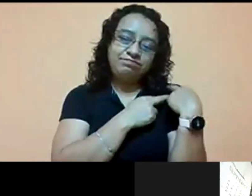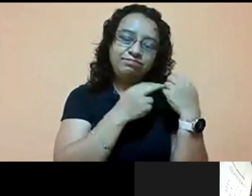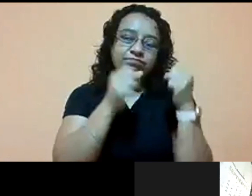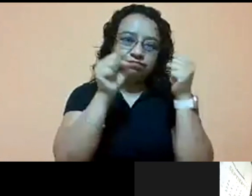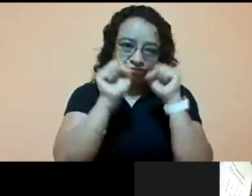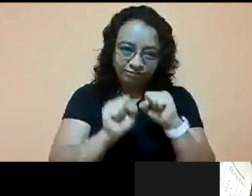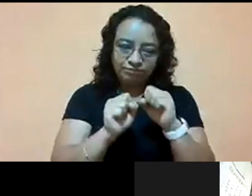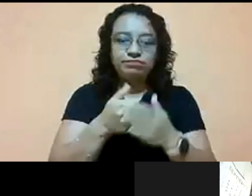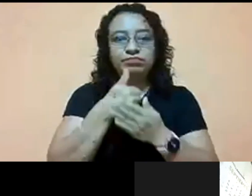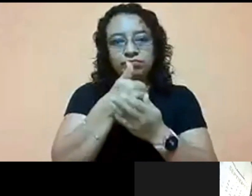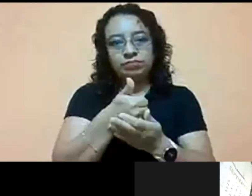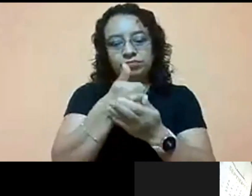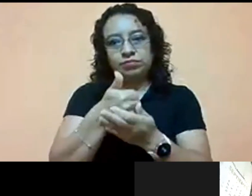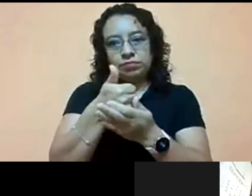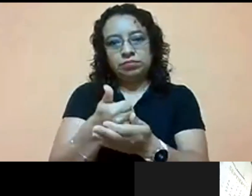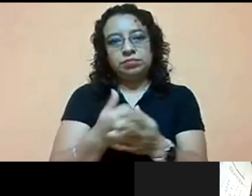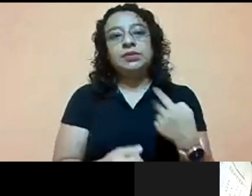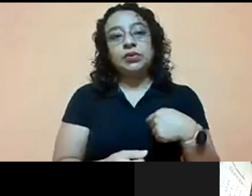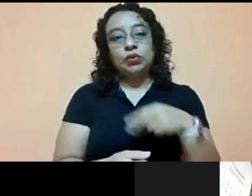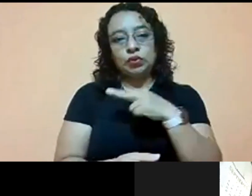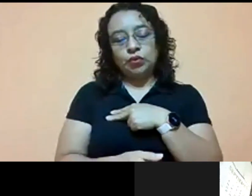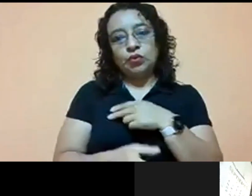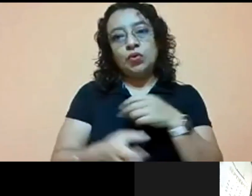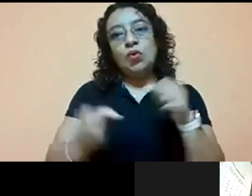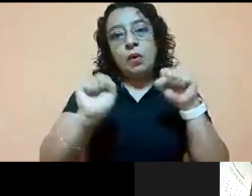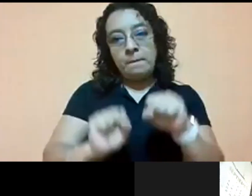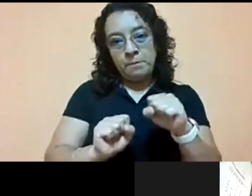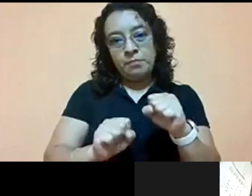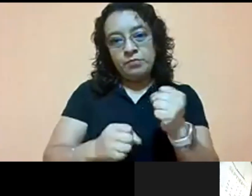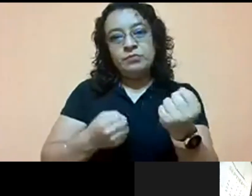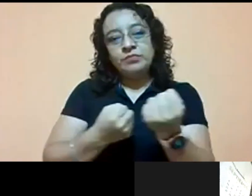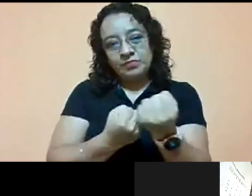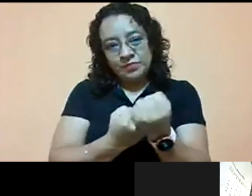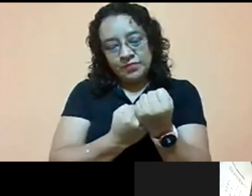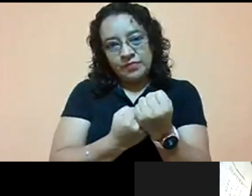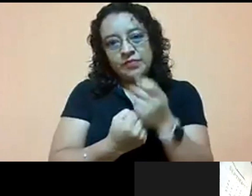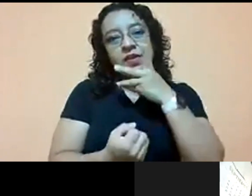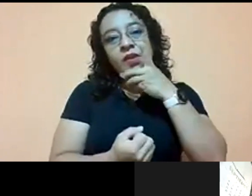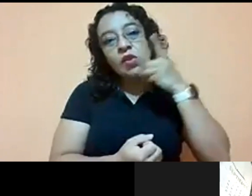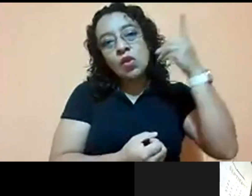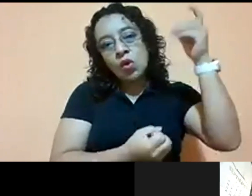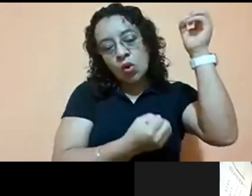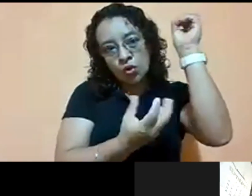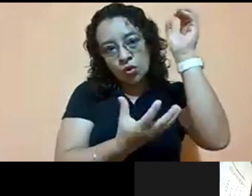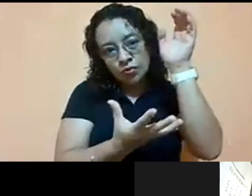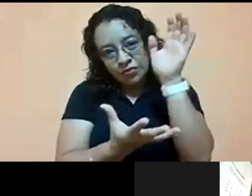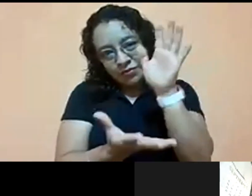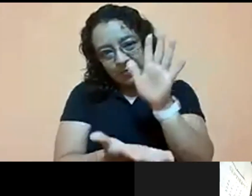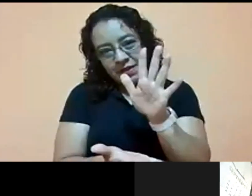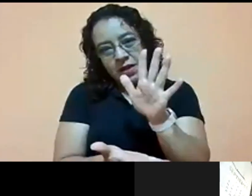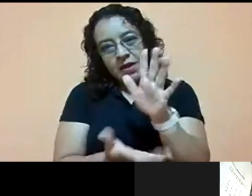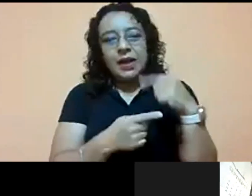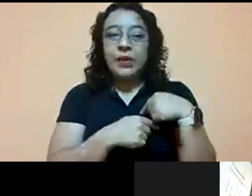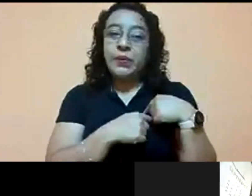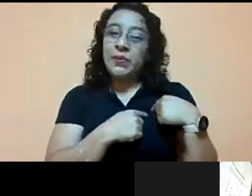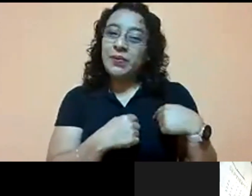nosotros podamos apoyarles, ustedes saben que estamos en la mejor disposición. Yo los bendigo realmente de corazón por